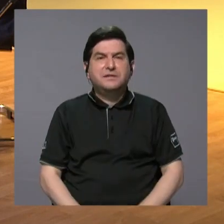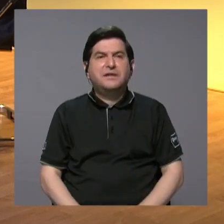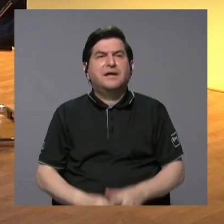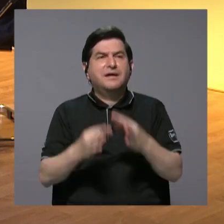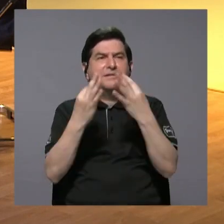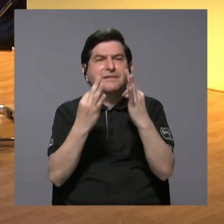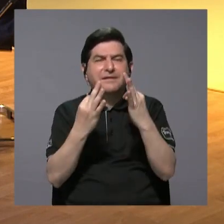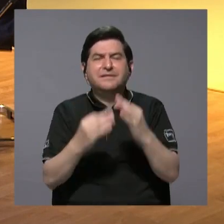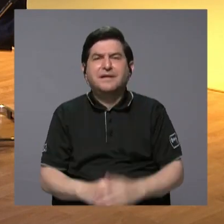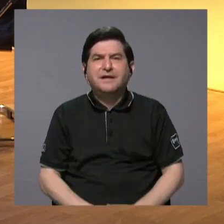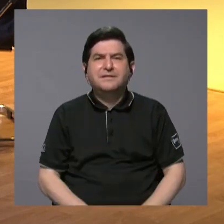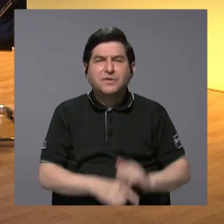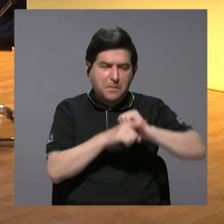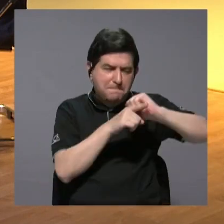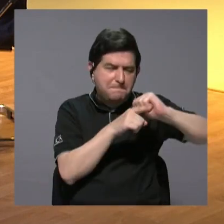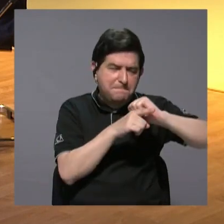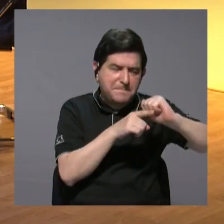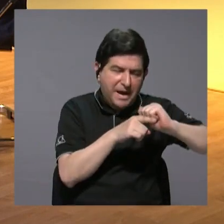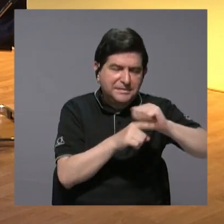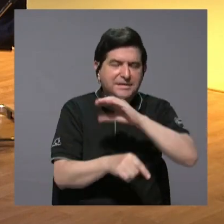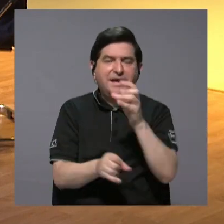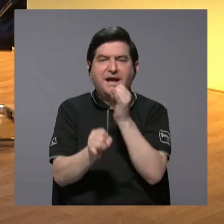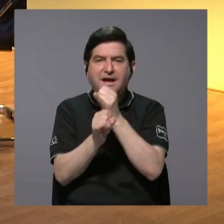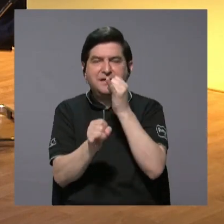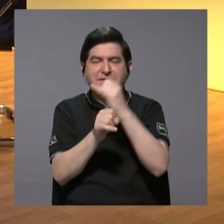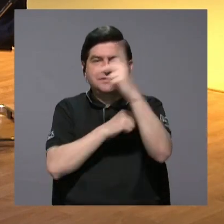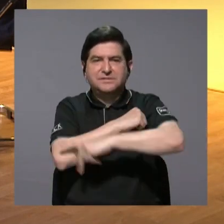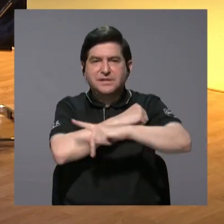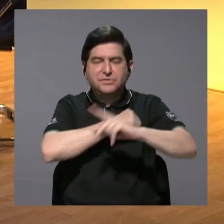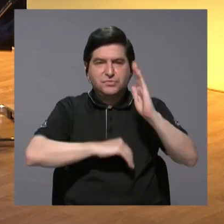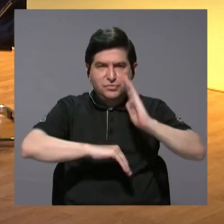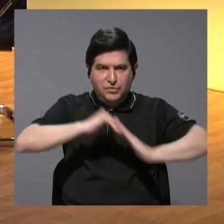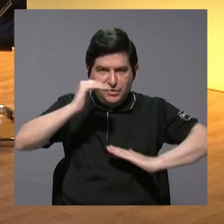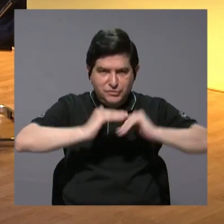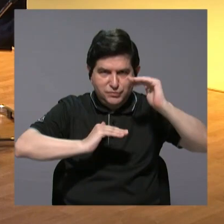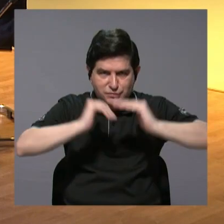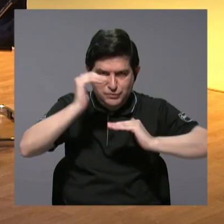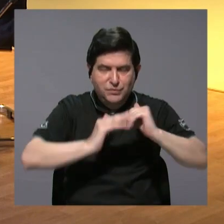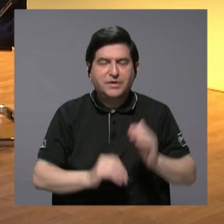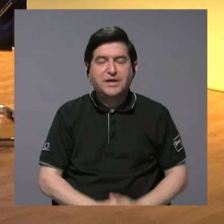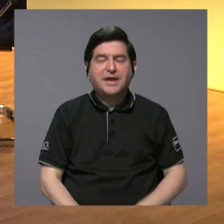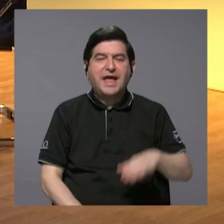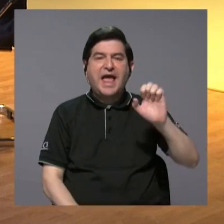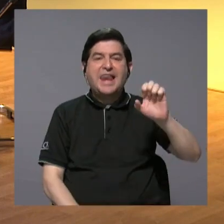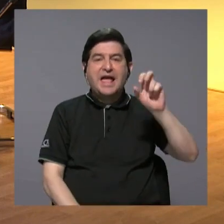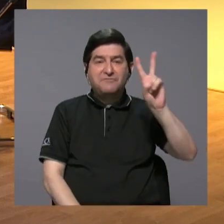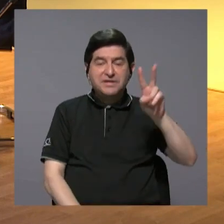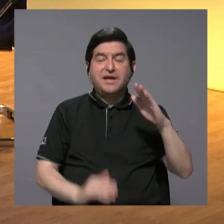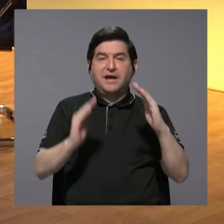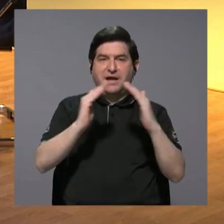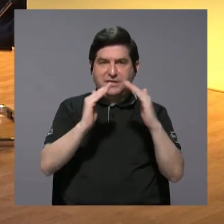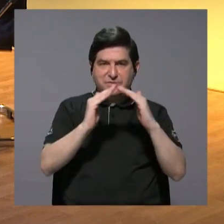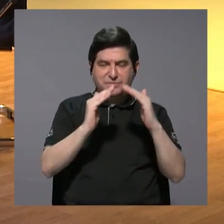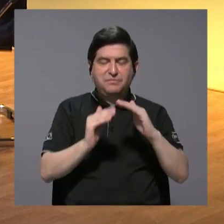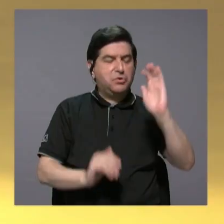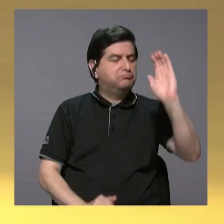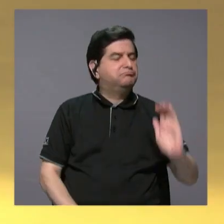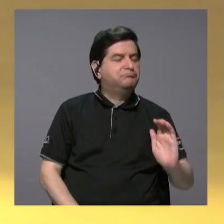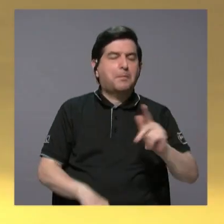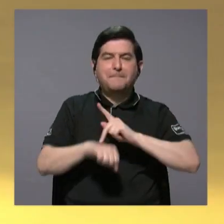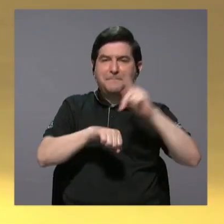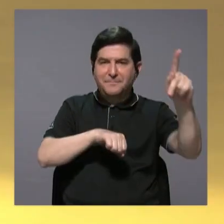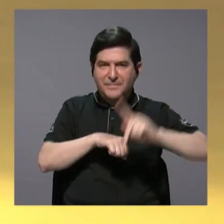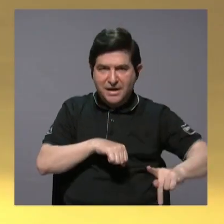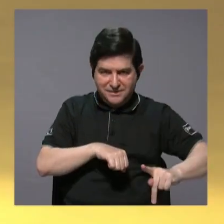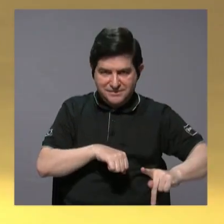de prácticas e instituciones en este país. Don Elian vivió de niño en Pérez Zeledón